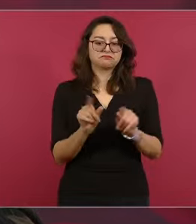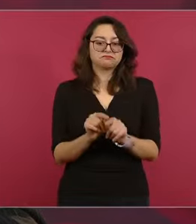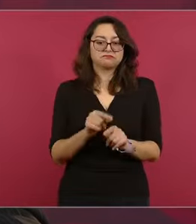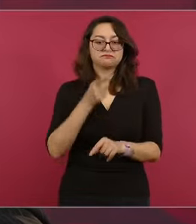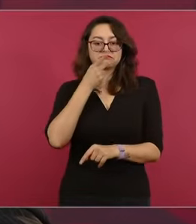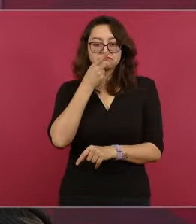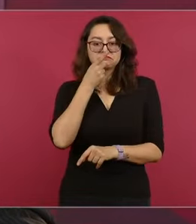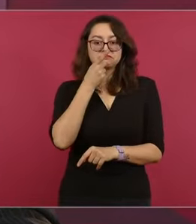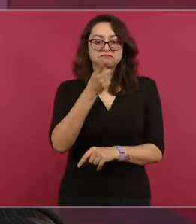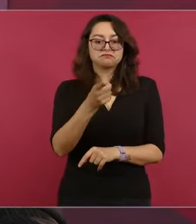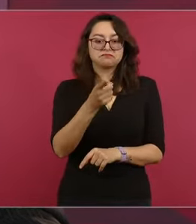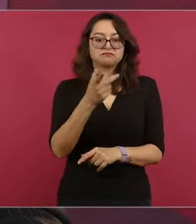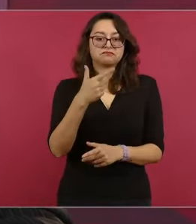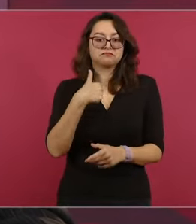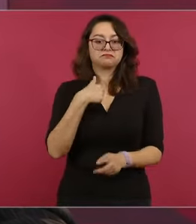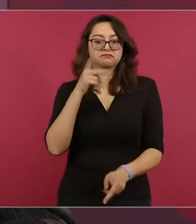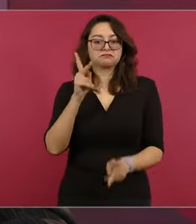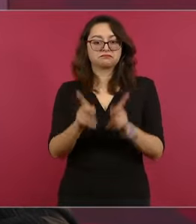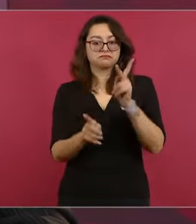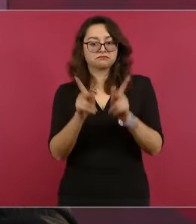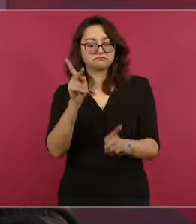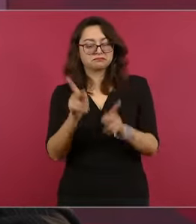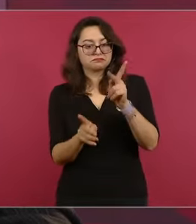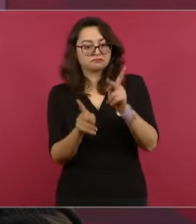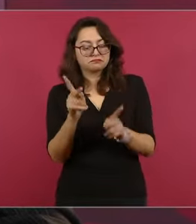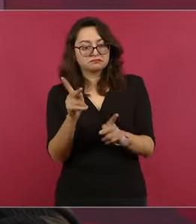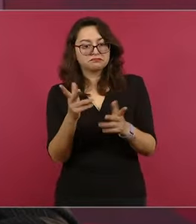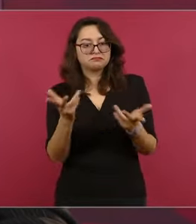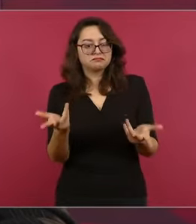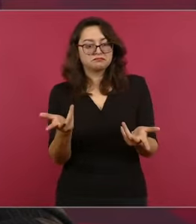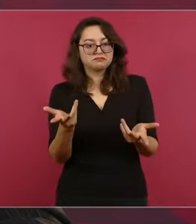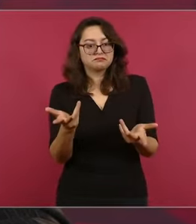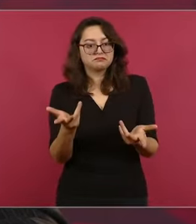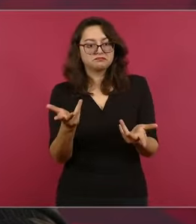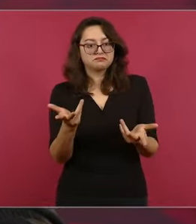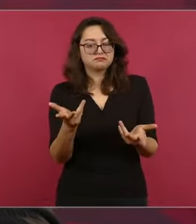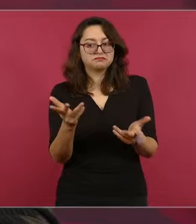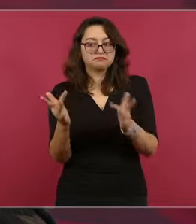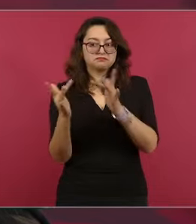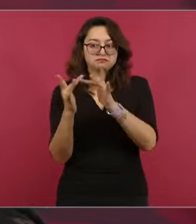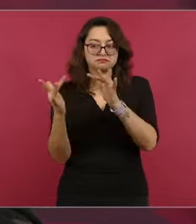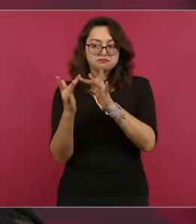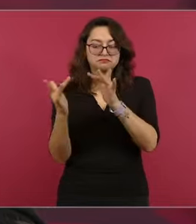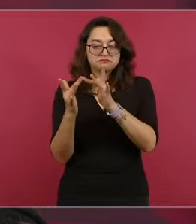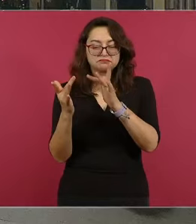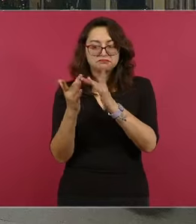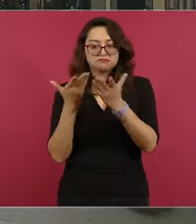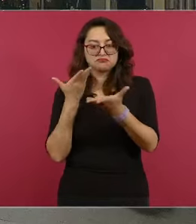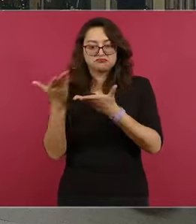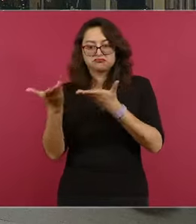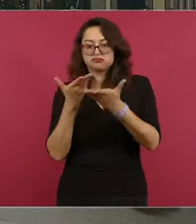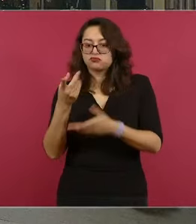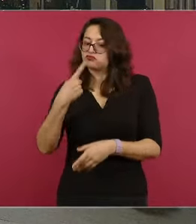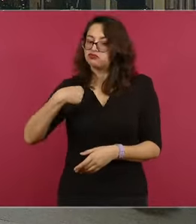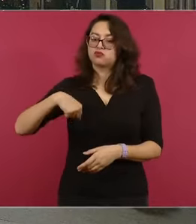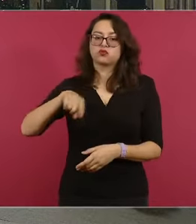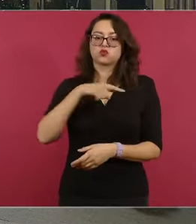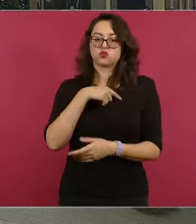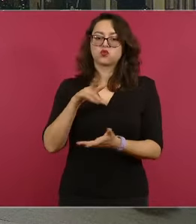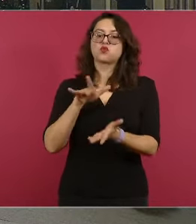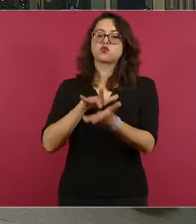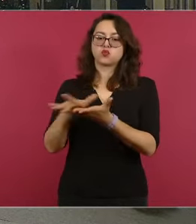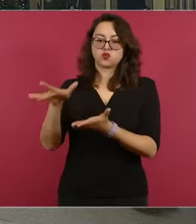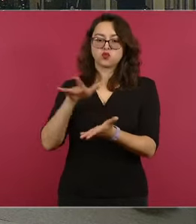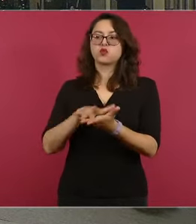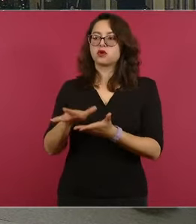pues para decirle que nosotros vamos a cooperar con